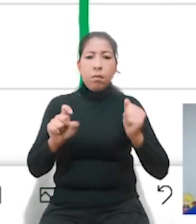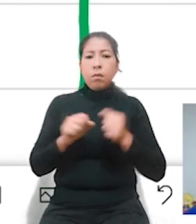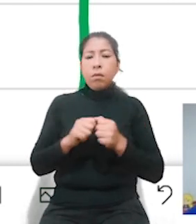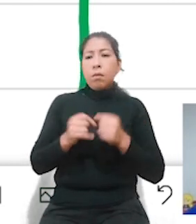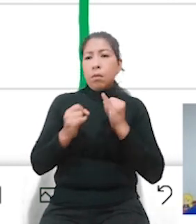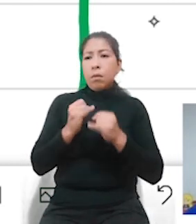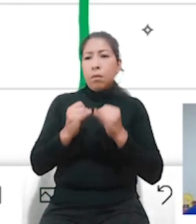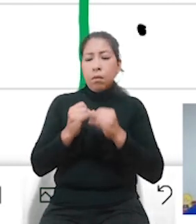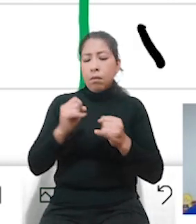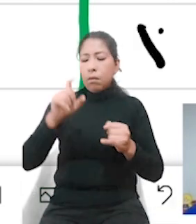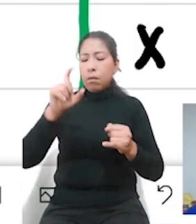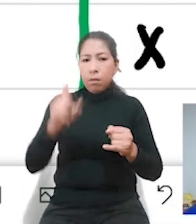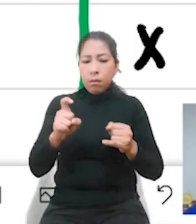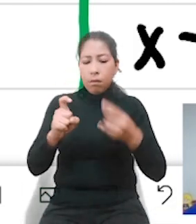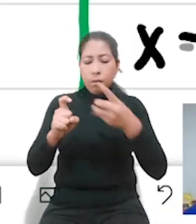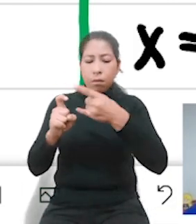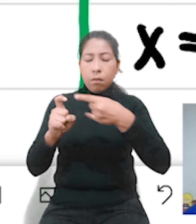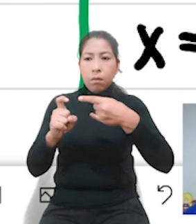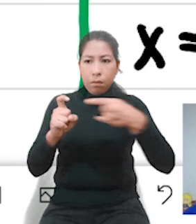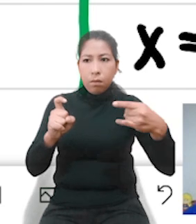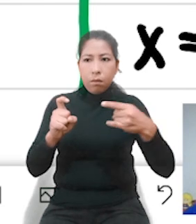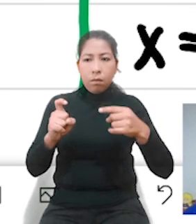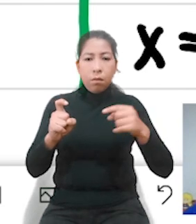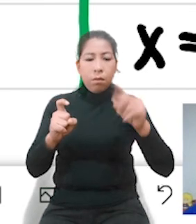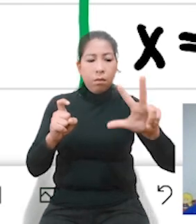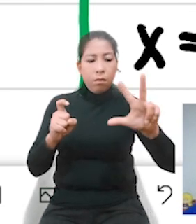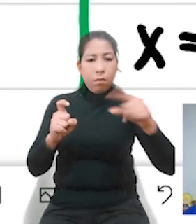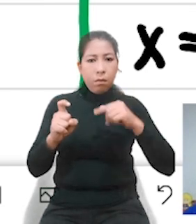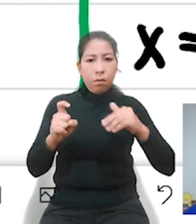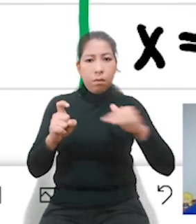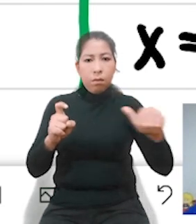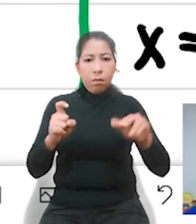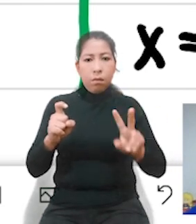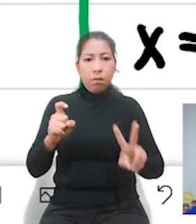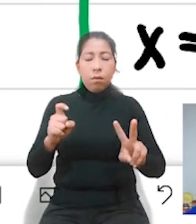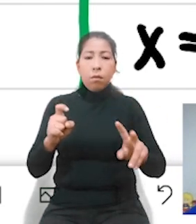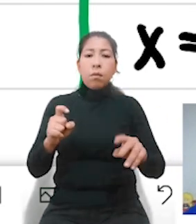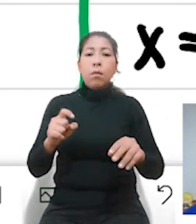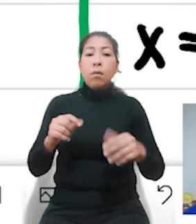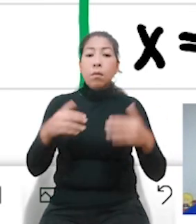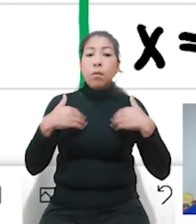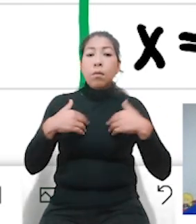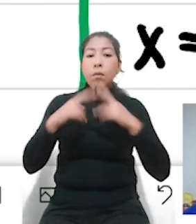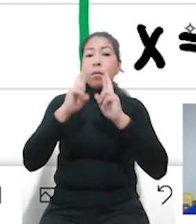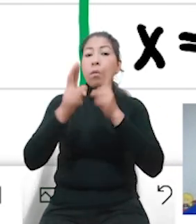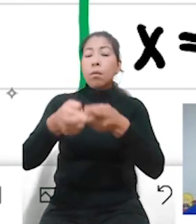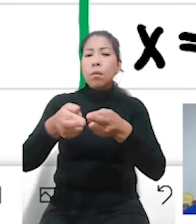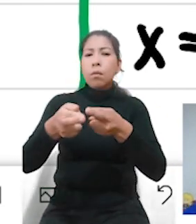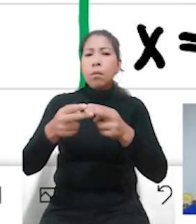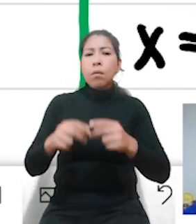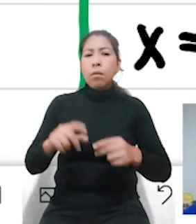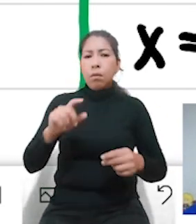equivale a 3, y finalmente x es igual a 3 dividido entre 2. Tenemos